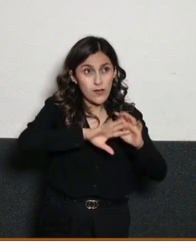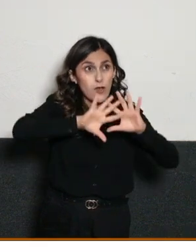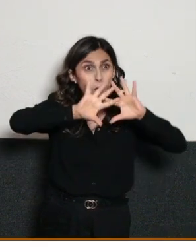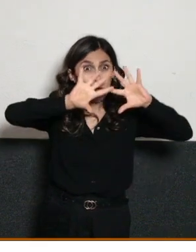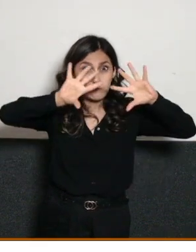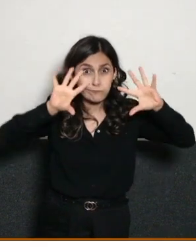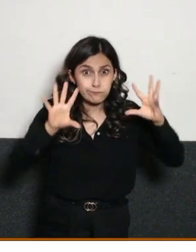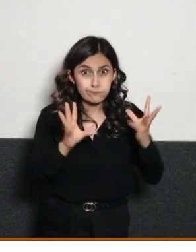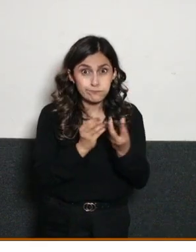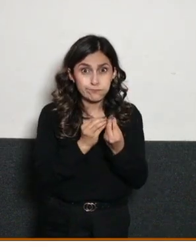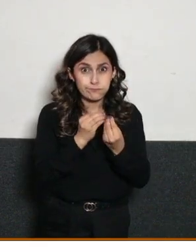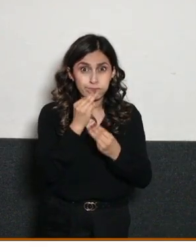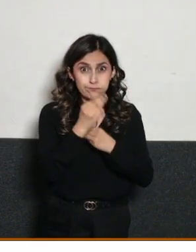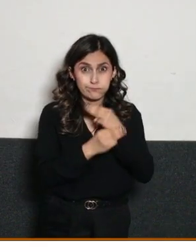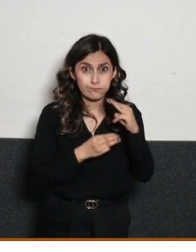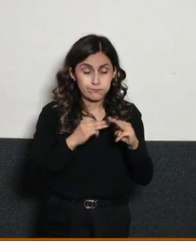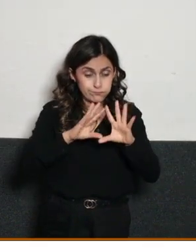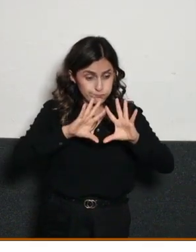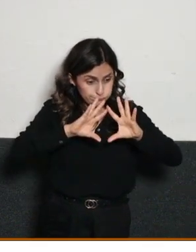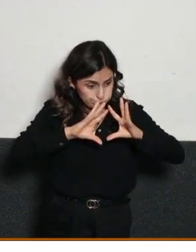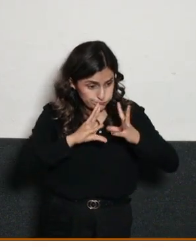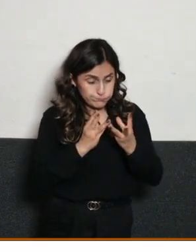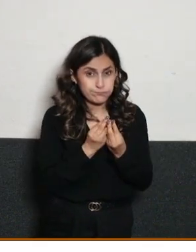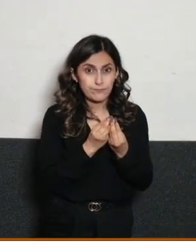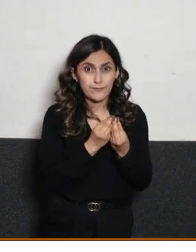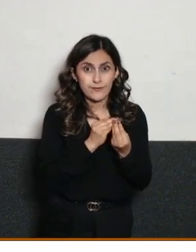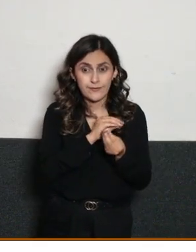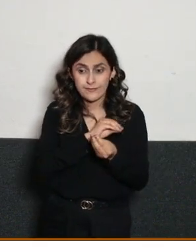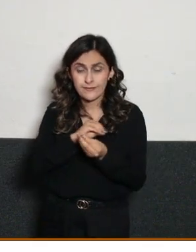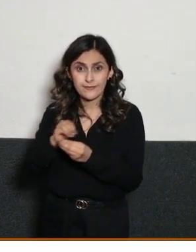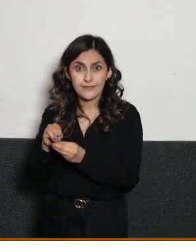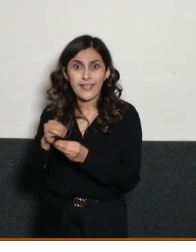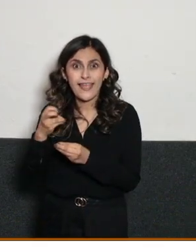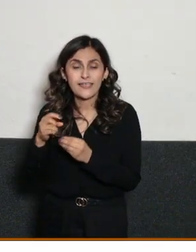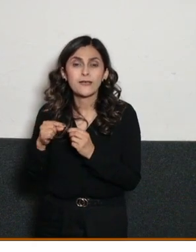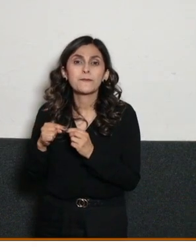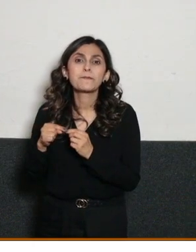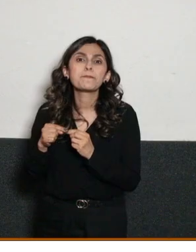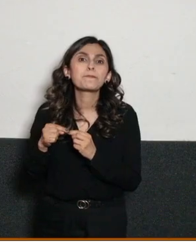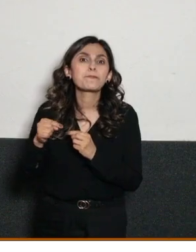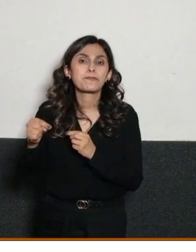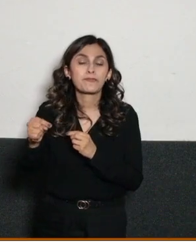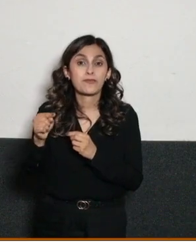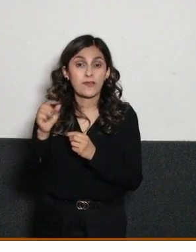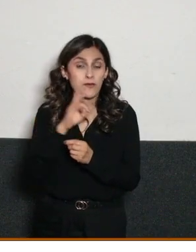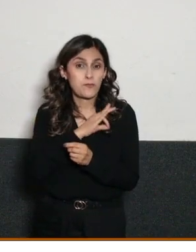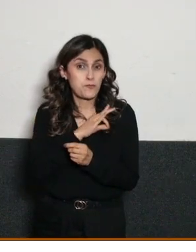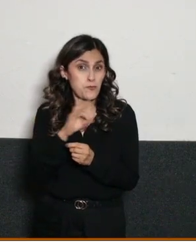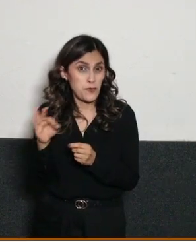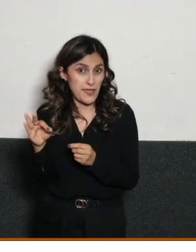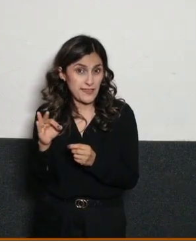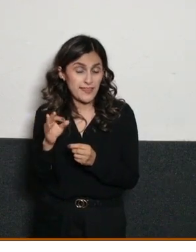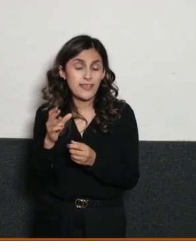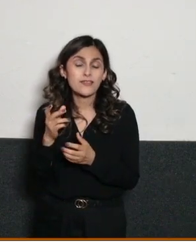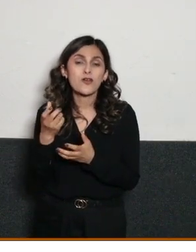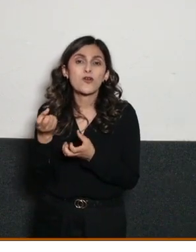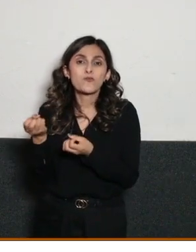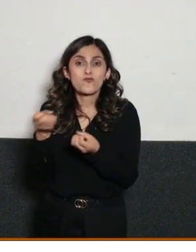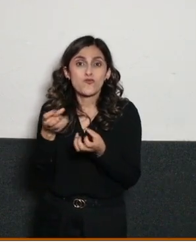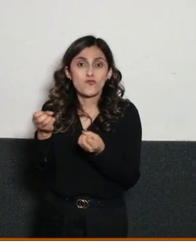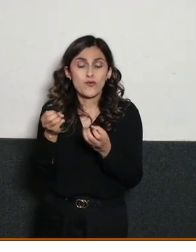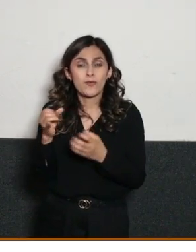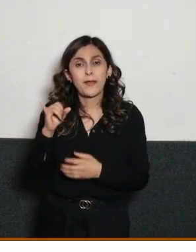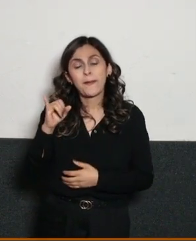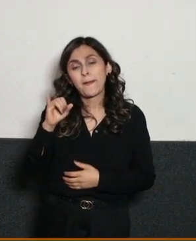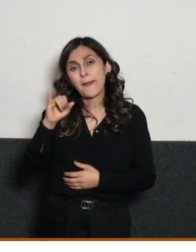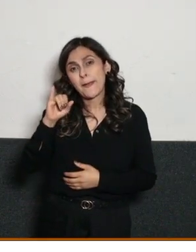juntos. Esto es más o menos lo que están prediciendo que va a subir el mercado o la contribución de inteligencia